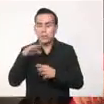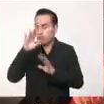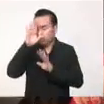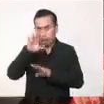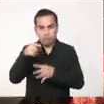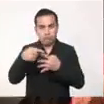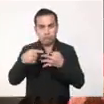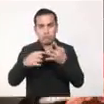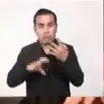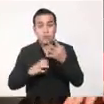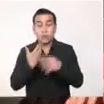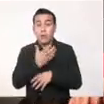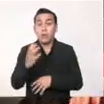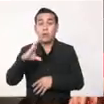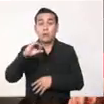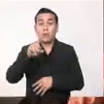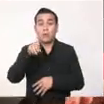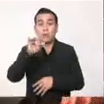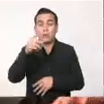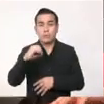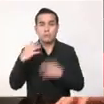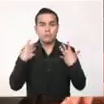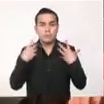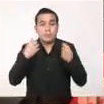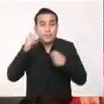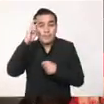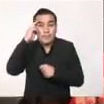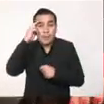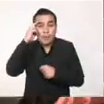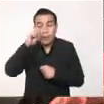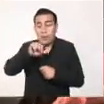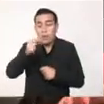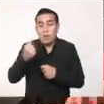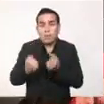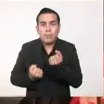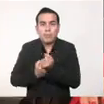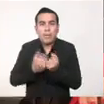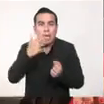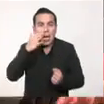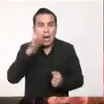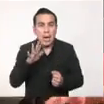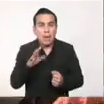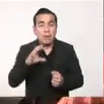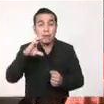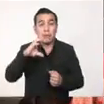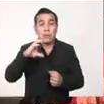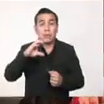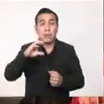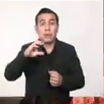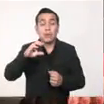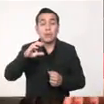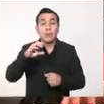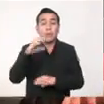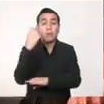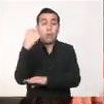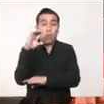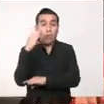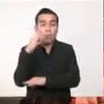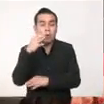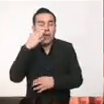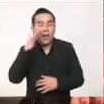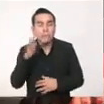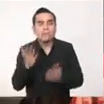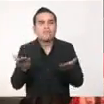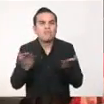inconstitucionales, todo el Código de Salud, pero no dan medidas alternativas, como por ejemplo lo hizo la Corte Constitucional de Colombia, o como por ejemplo lo